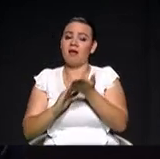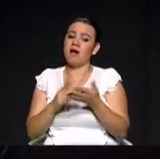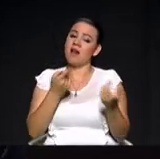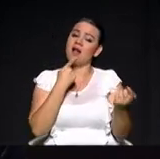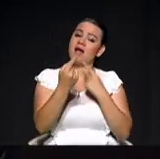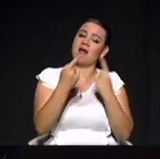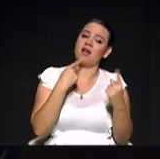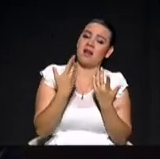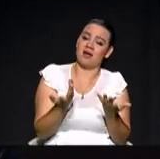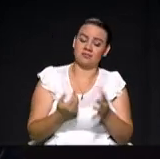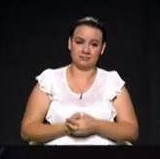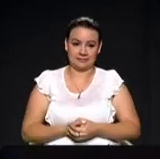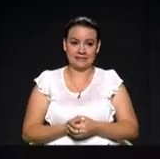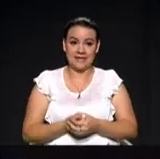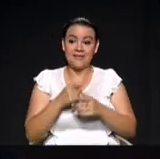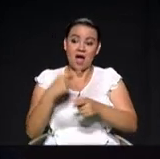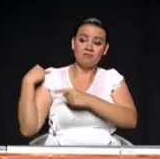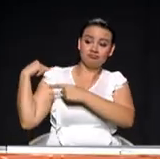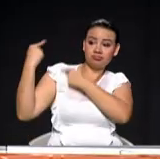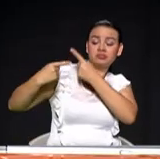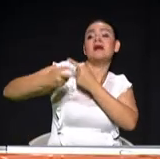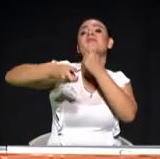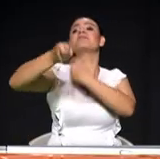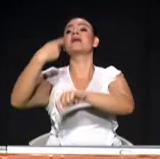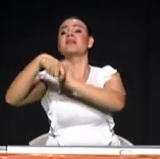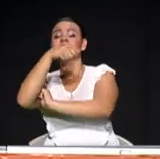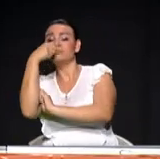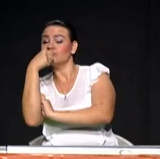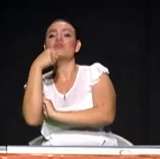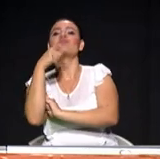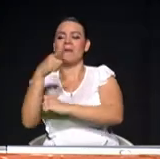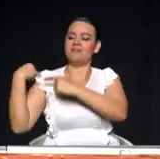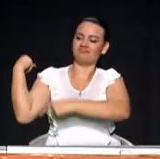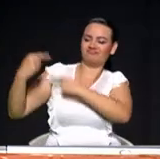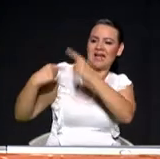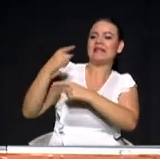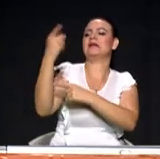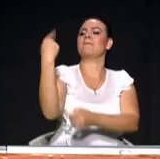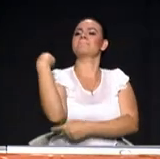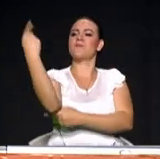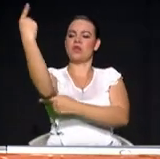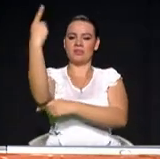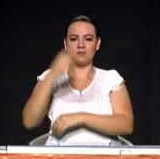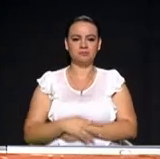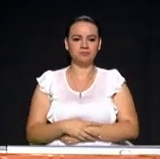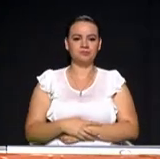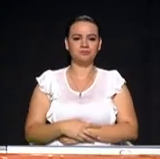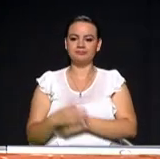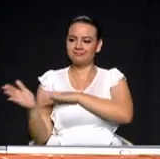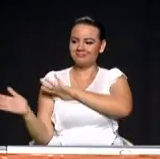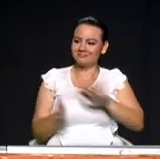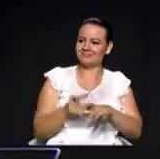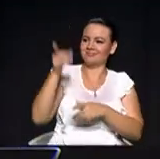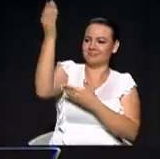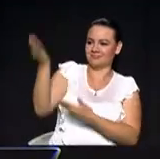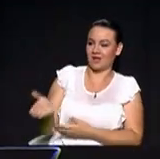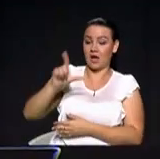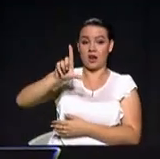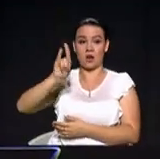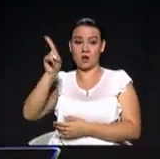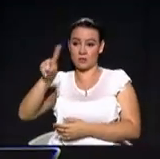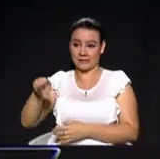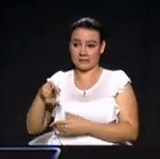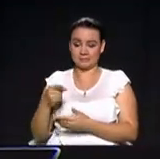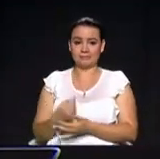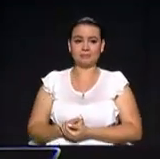herencia el narcotráfico también a grecia los políticos muy bien muchas gracias candidato del turno ahora para el candidato luis guillermo hoyos bueno muy buenas